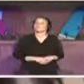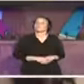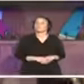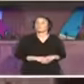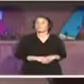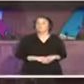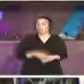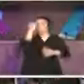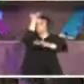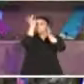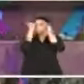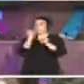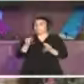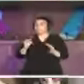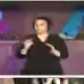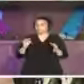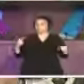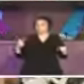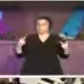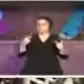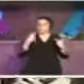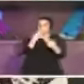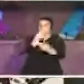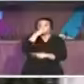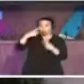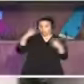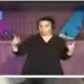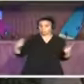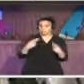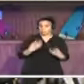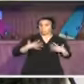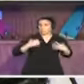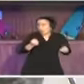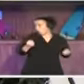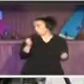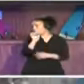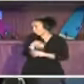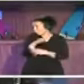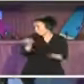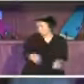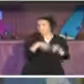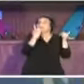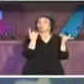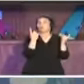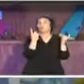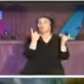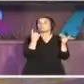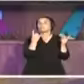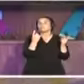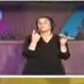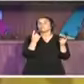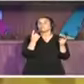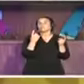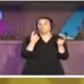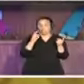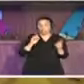más. El presupuesto recorta cada año, de que la salud les importa un carajo, de la plantilla no